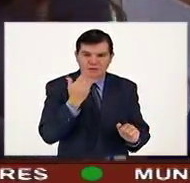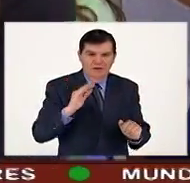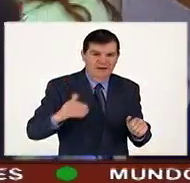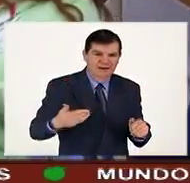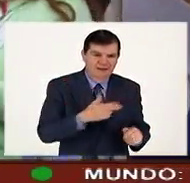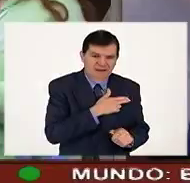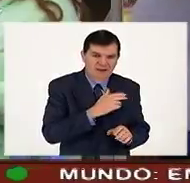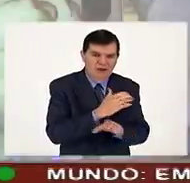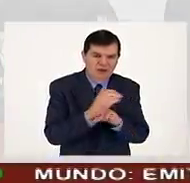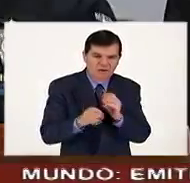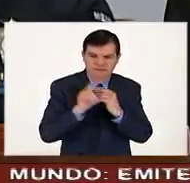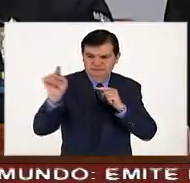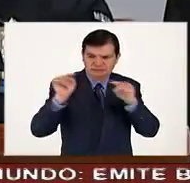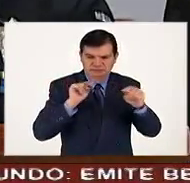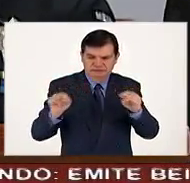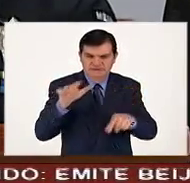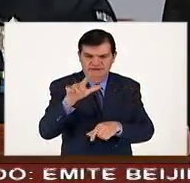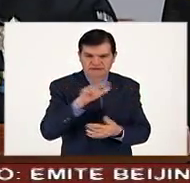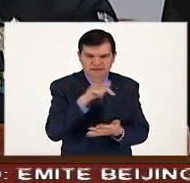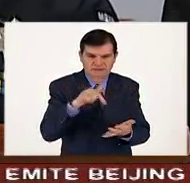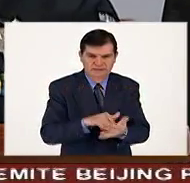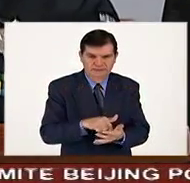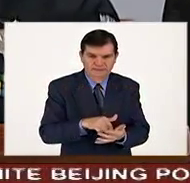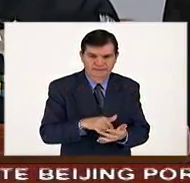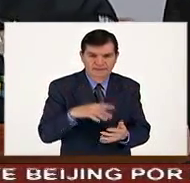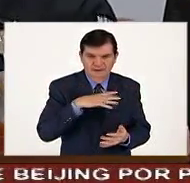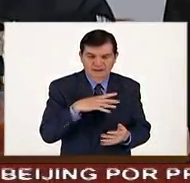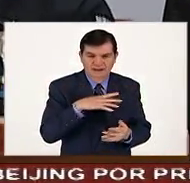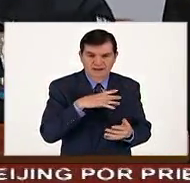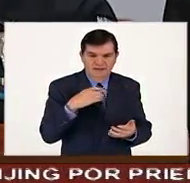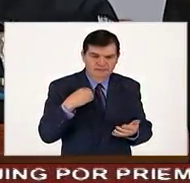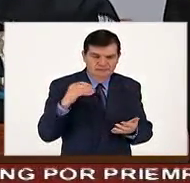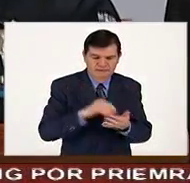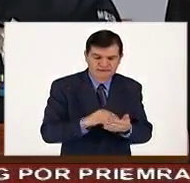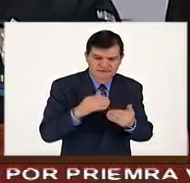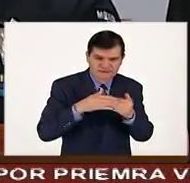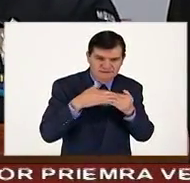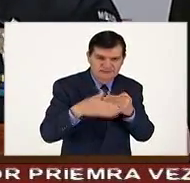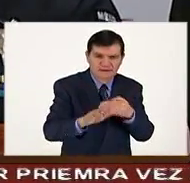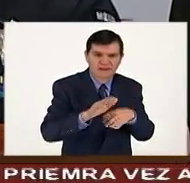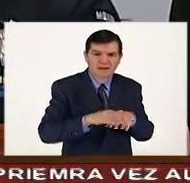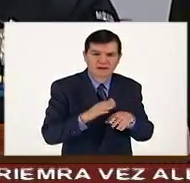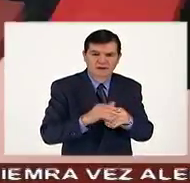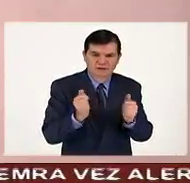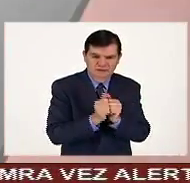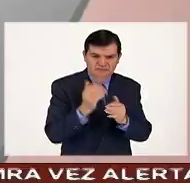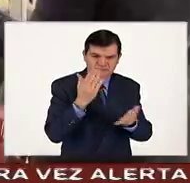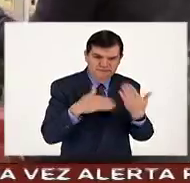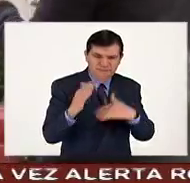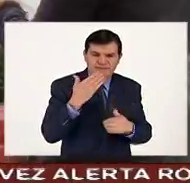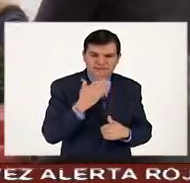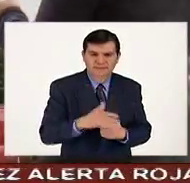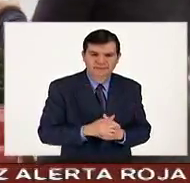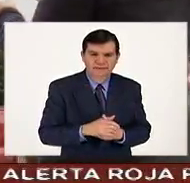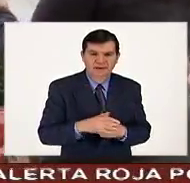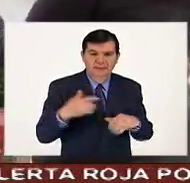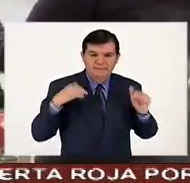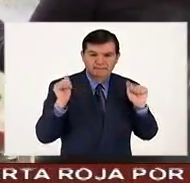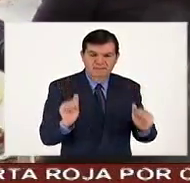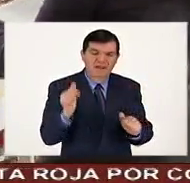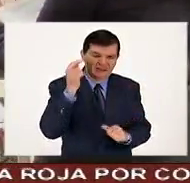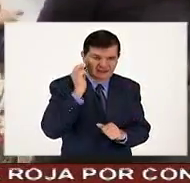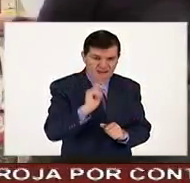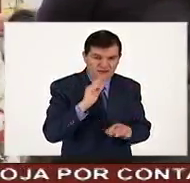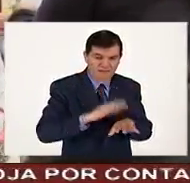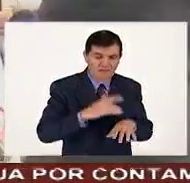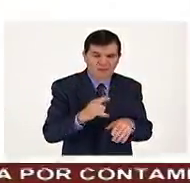17 entidades del país. Podríamos decir que hemos salido de esta etapa con éxito. Saldo blanco en Guerrero